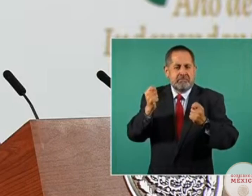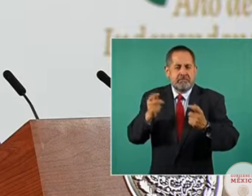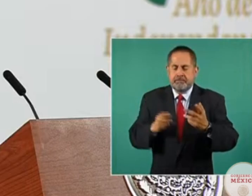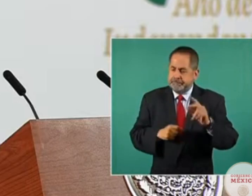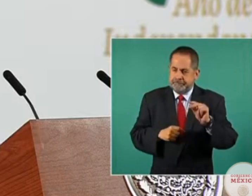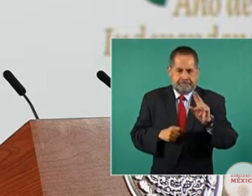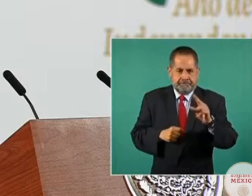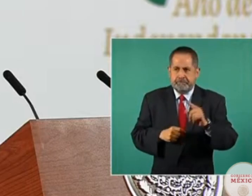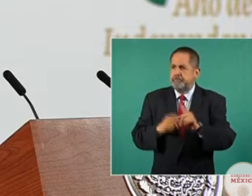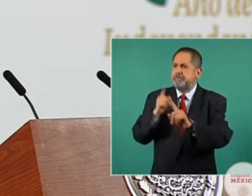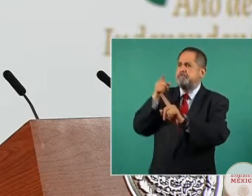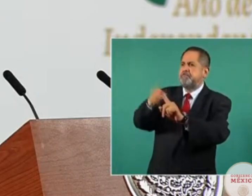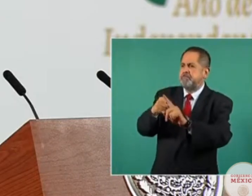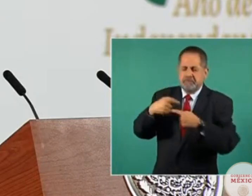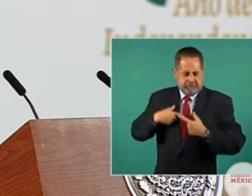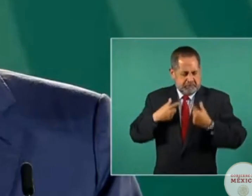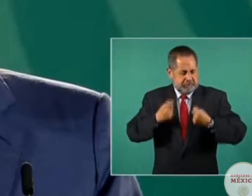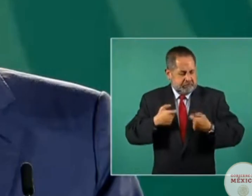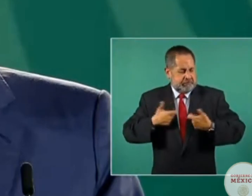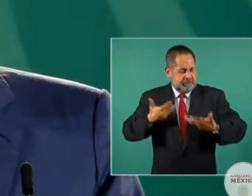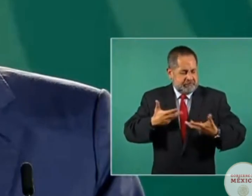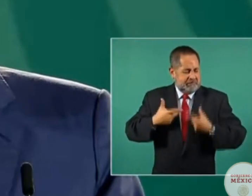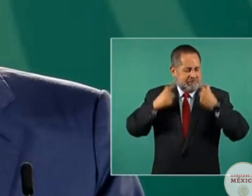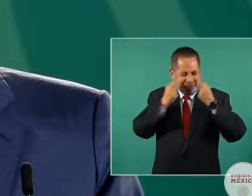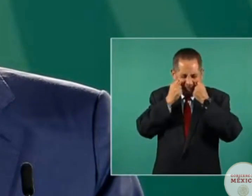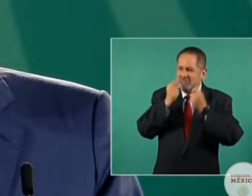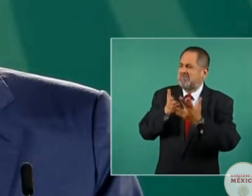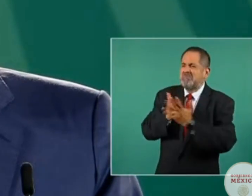el fin no justifica los medios.